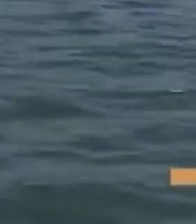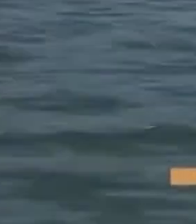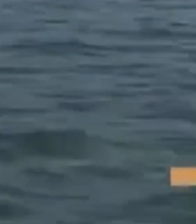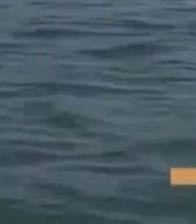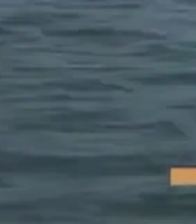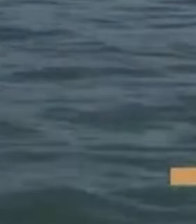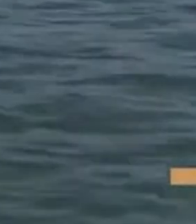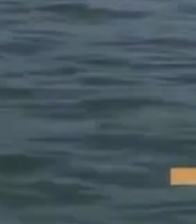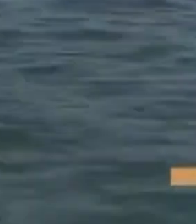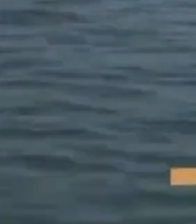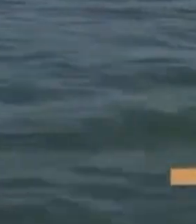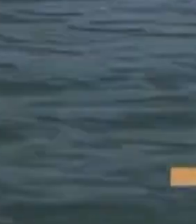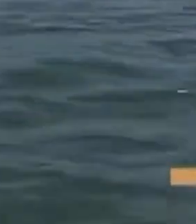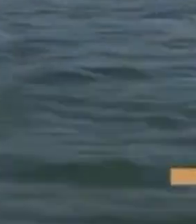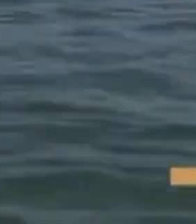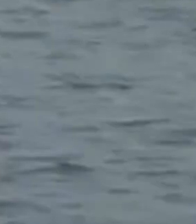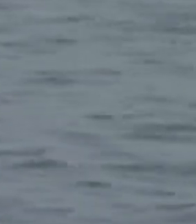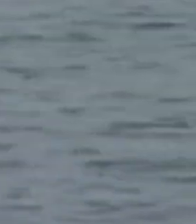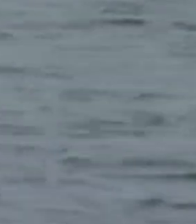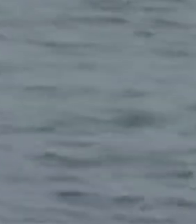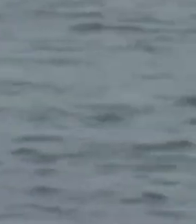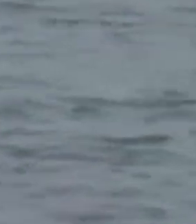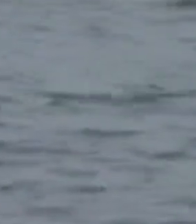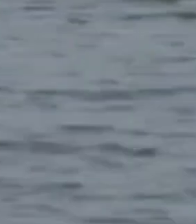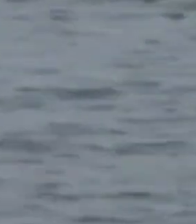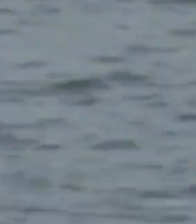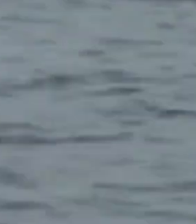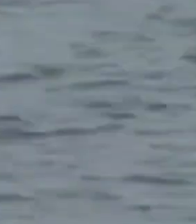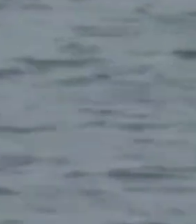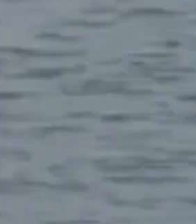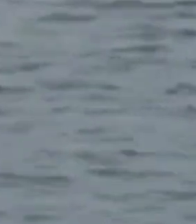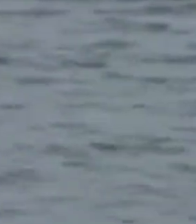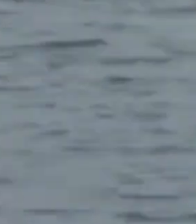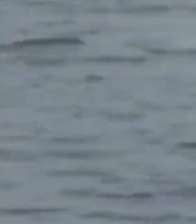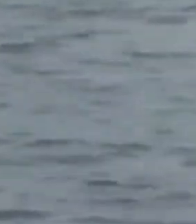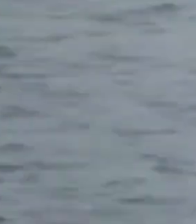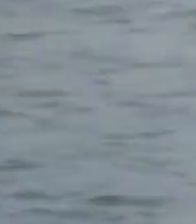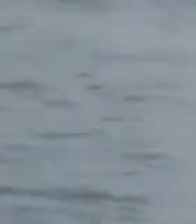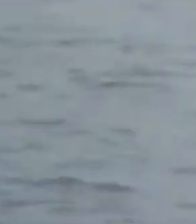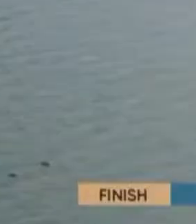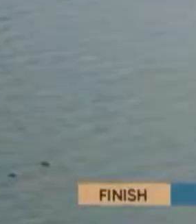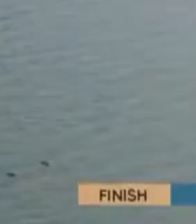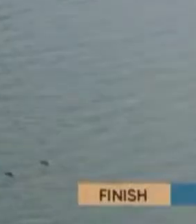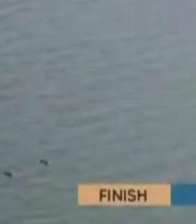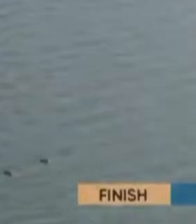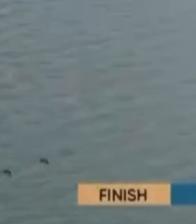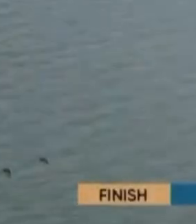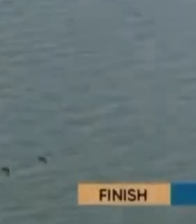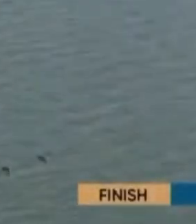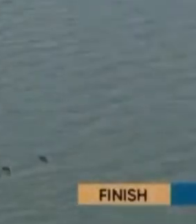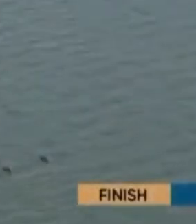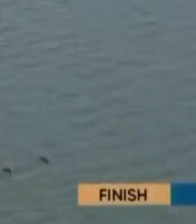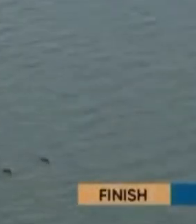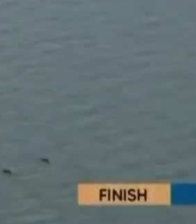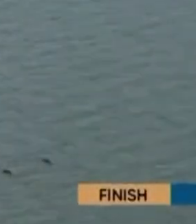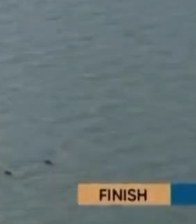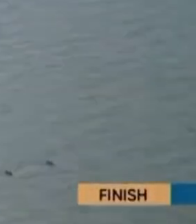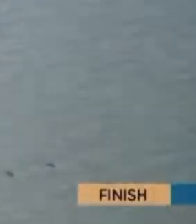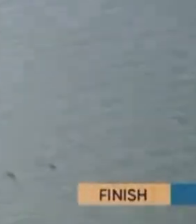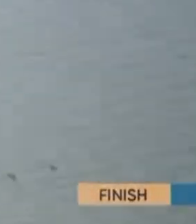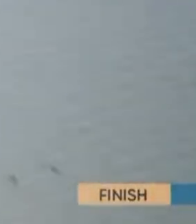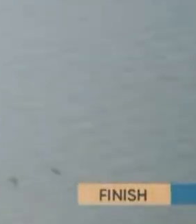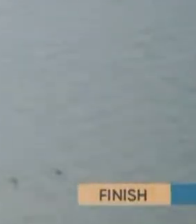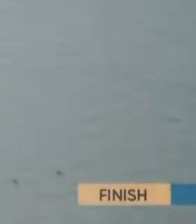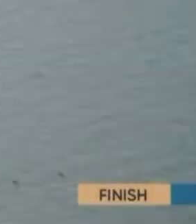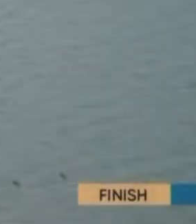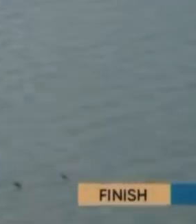Vengo de donde el sol calienta la... Va llegando la medalla de oro, viene Cuba por el oro, Cuba para la medalla de oro. El bote cubano va a